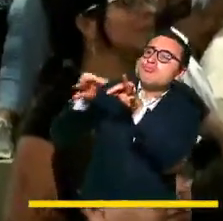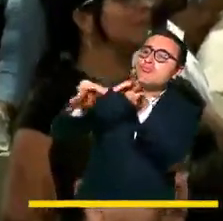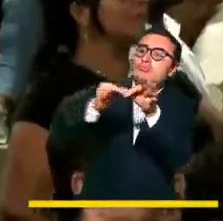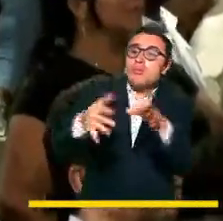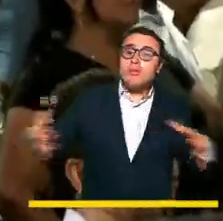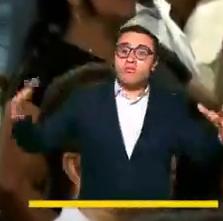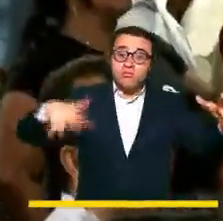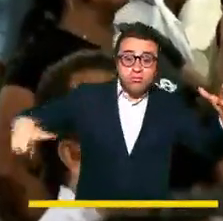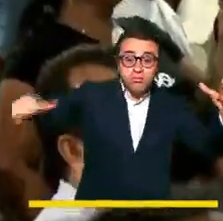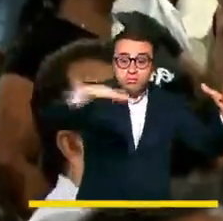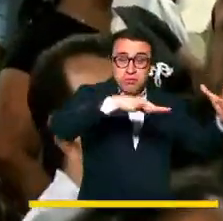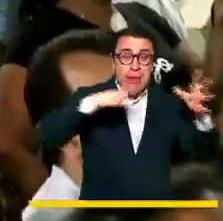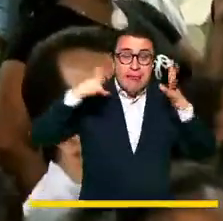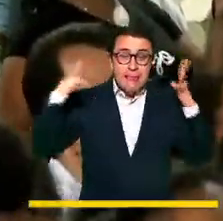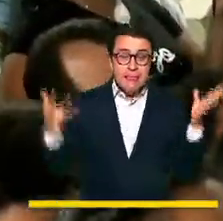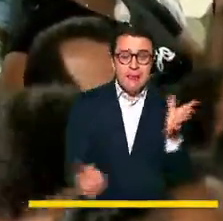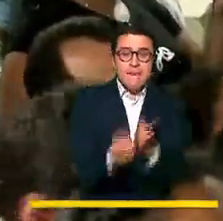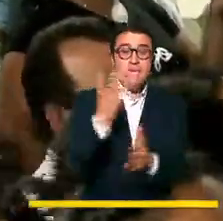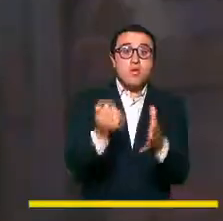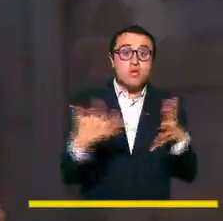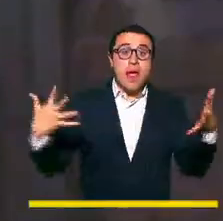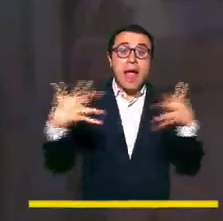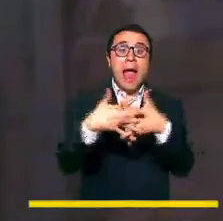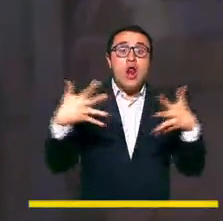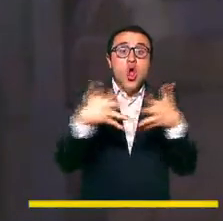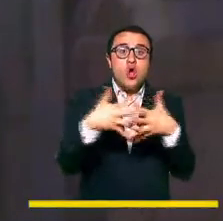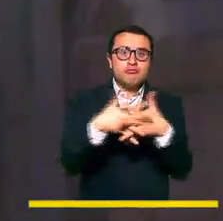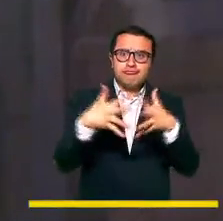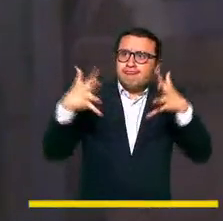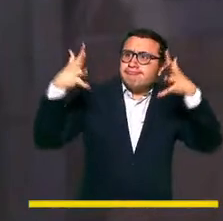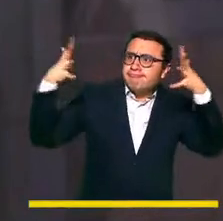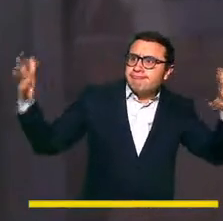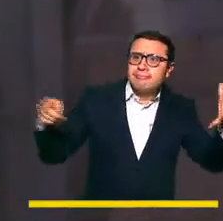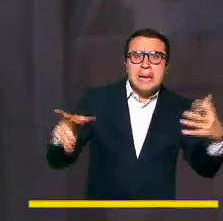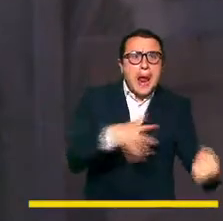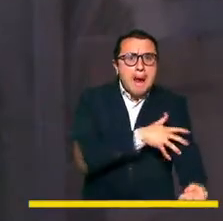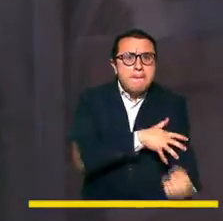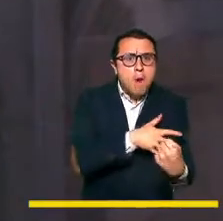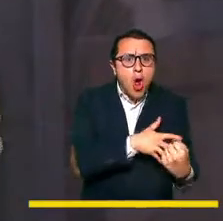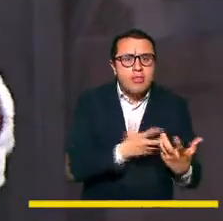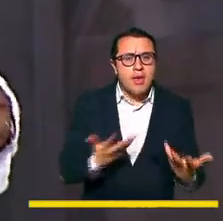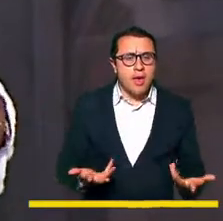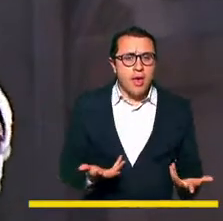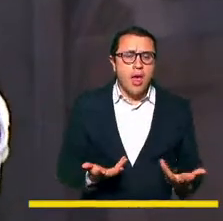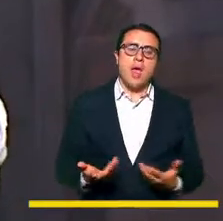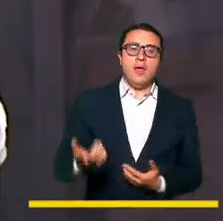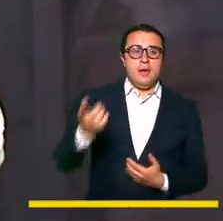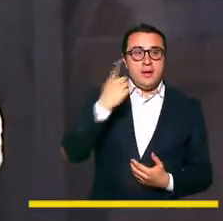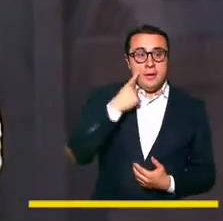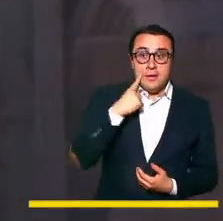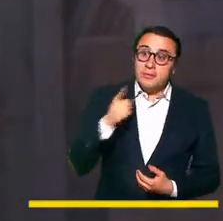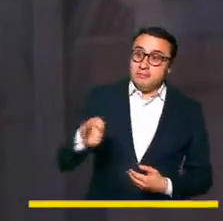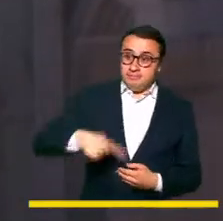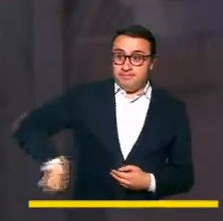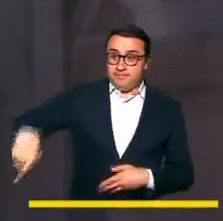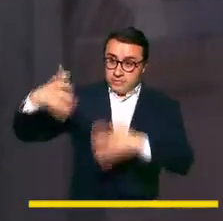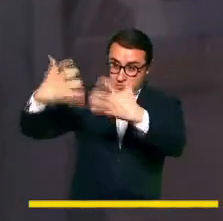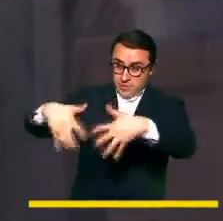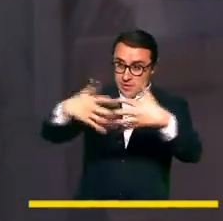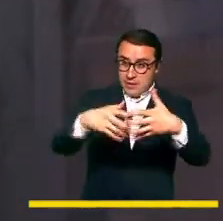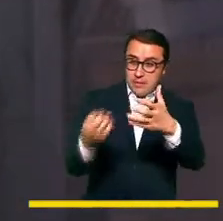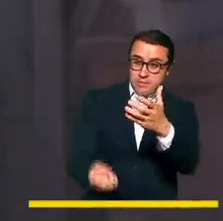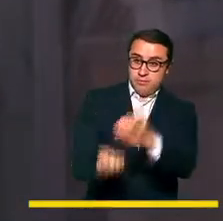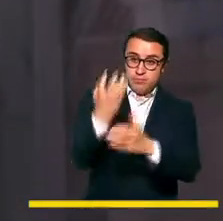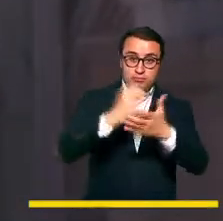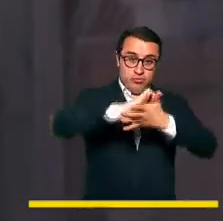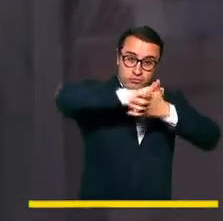de arroz en el territorio, ¿sí o no? Y por tanto, si acerco esas arroceras a la